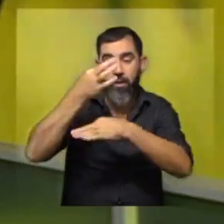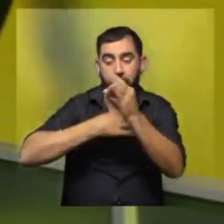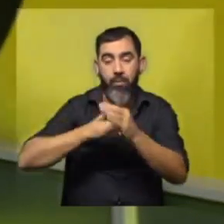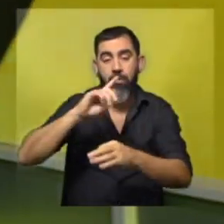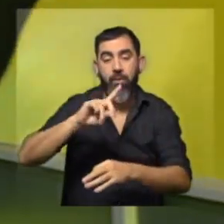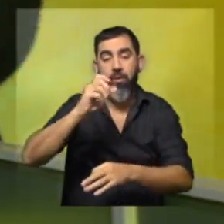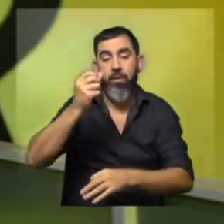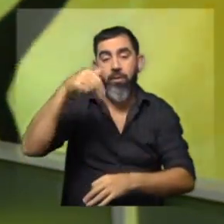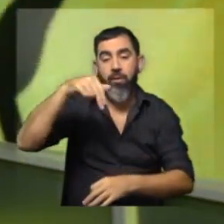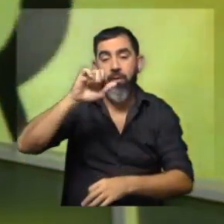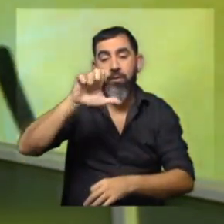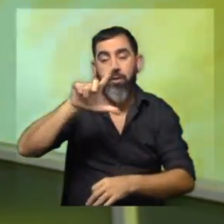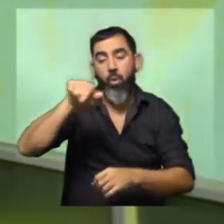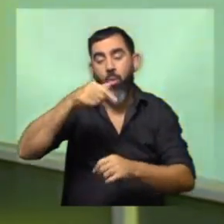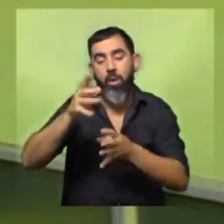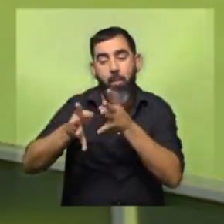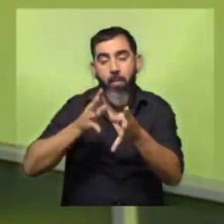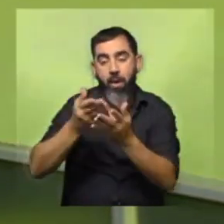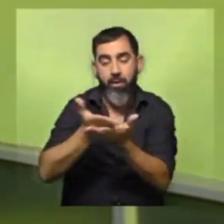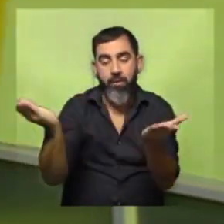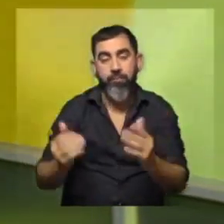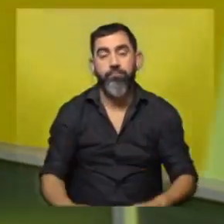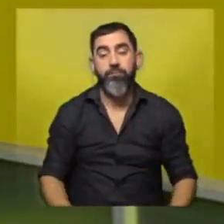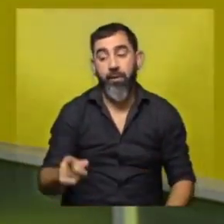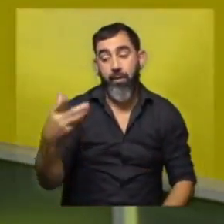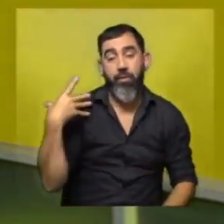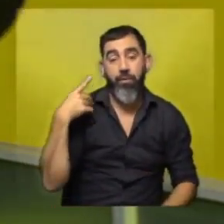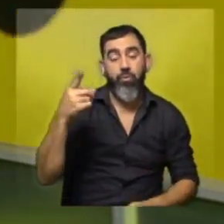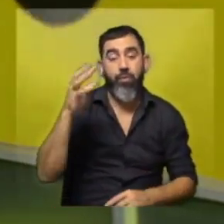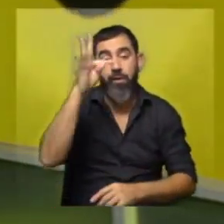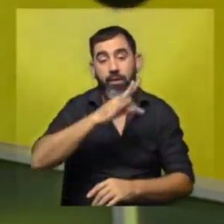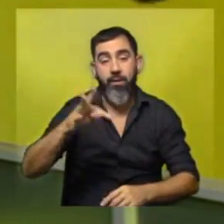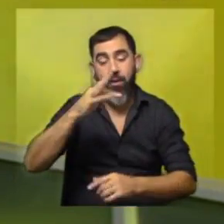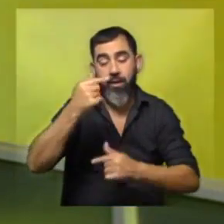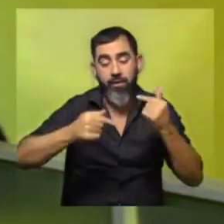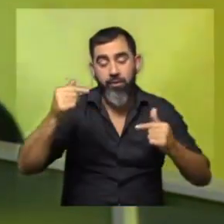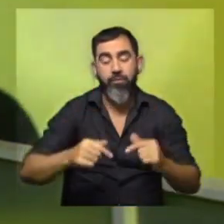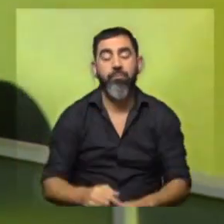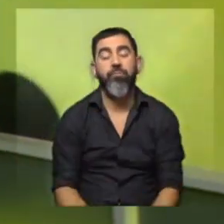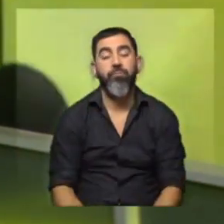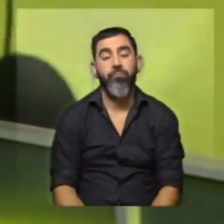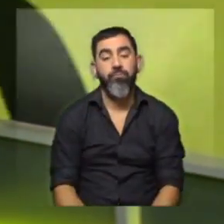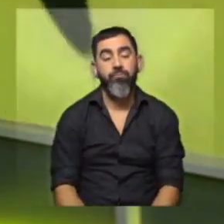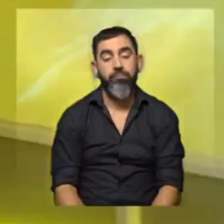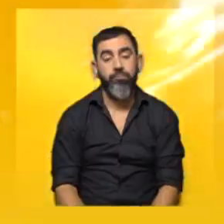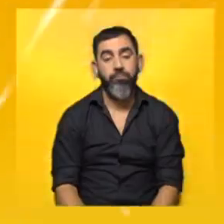da Daniel Lorenzo, que nos presenta otros equipos. Daniel Lorenzo es director del taller de instrumentos de Facultad de Química.